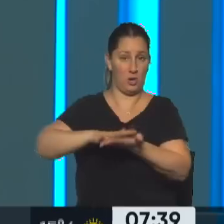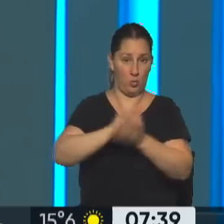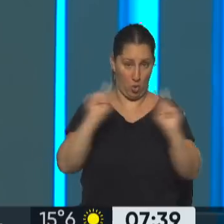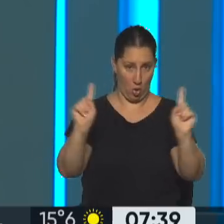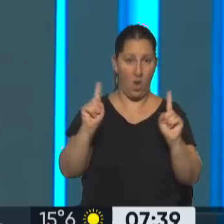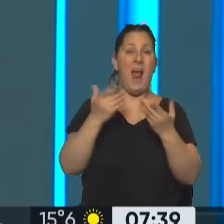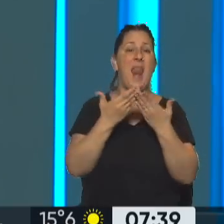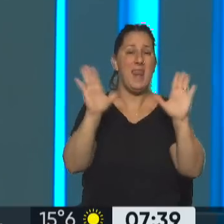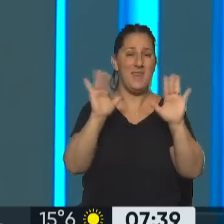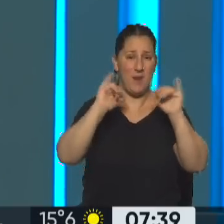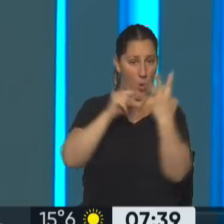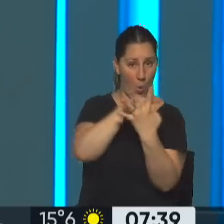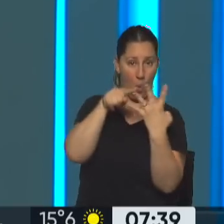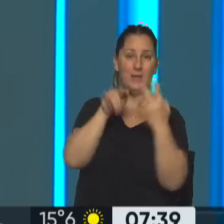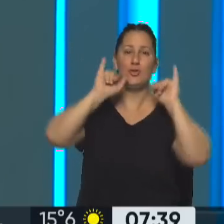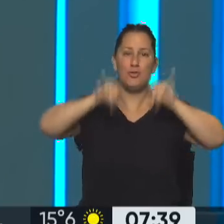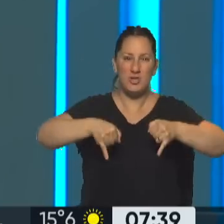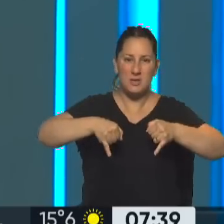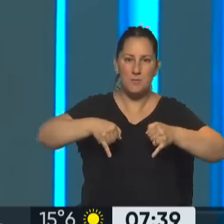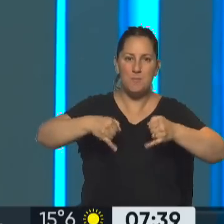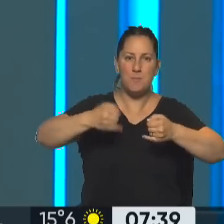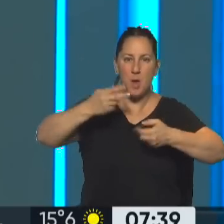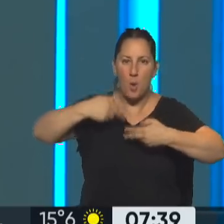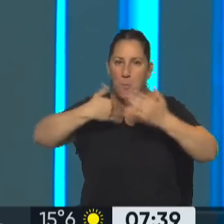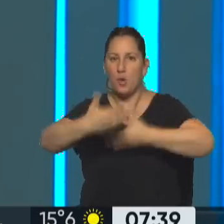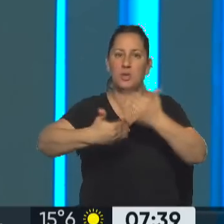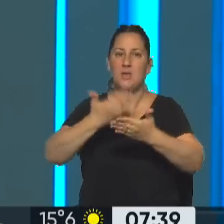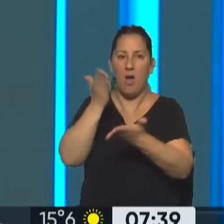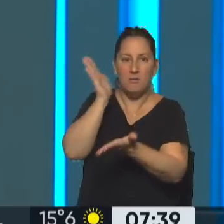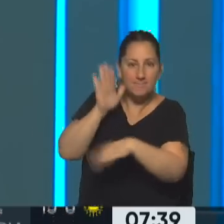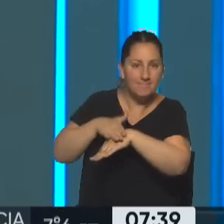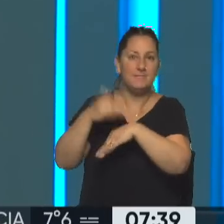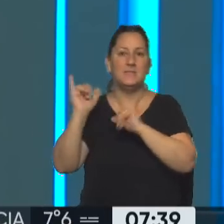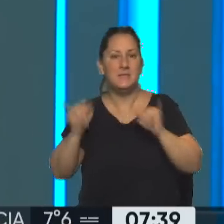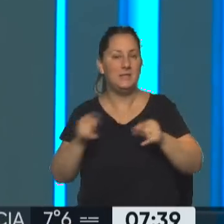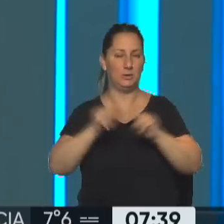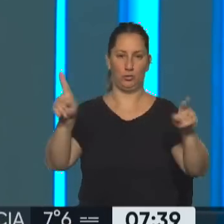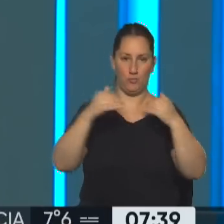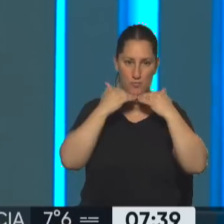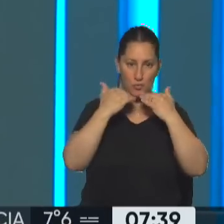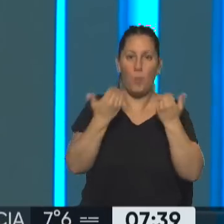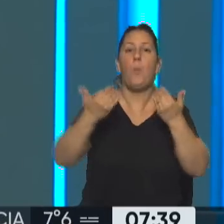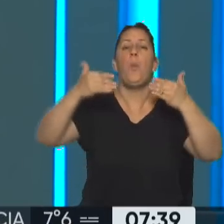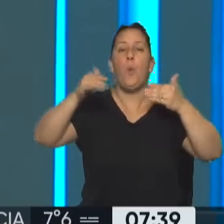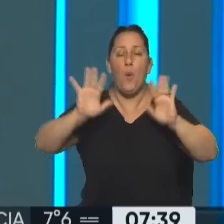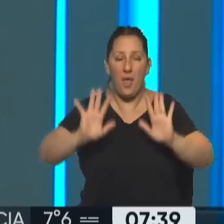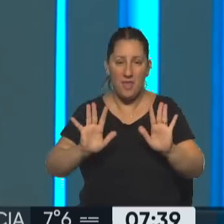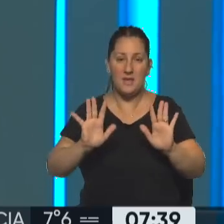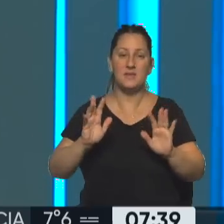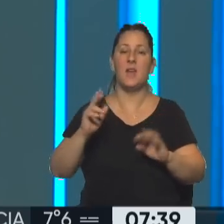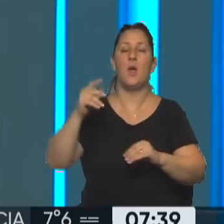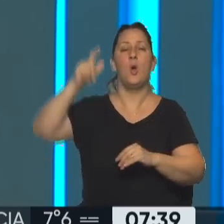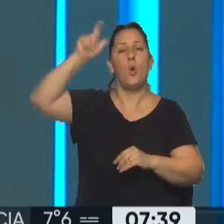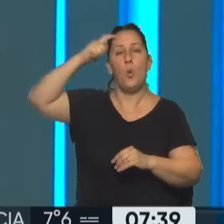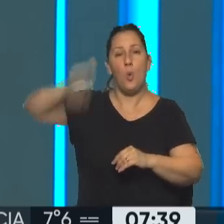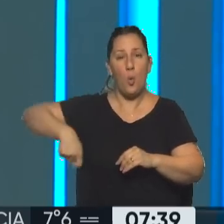libres, pero todavía no se sabe si están procesados o no están procesados. Podría pasar, por vía de hipótesis, que el juez